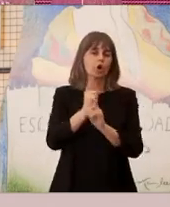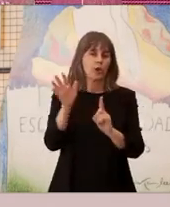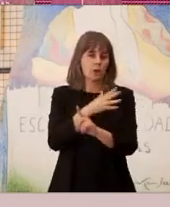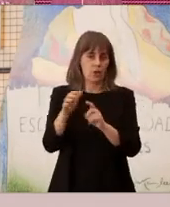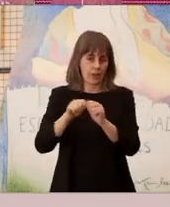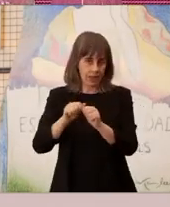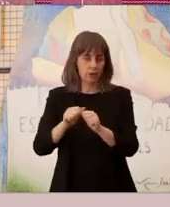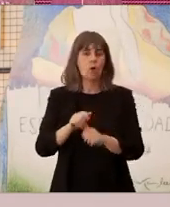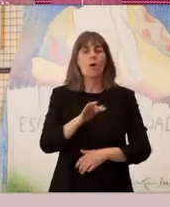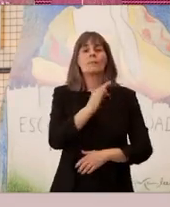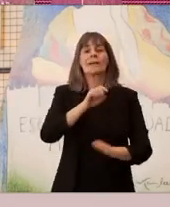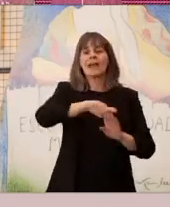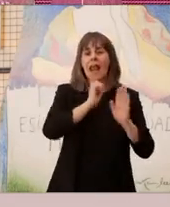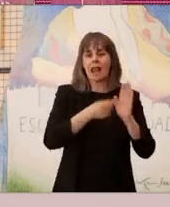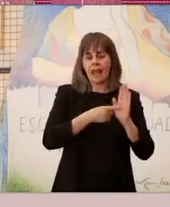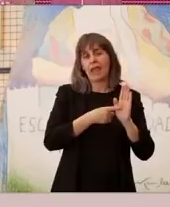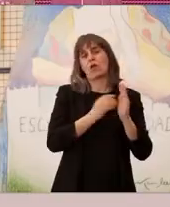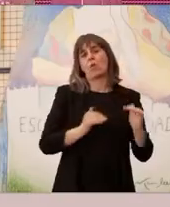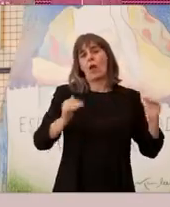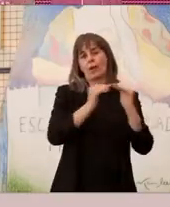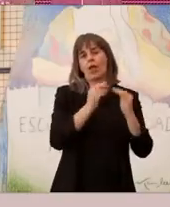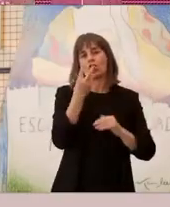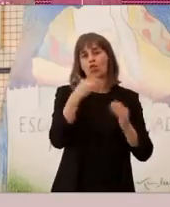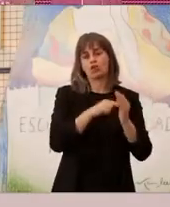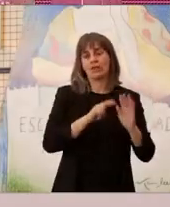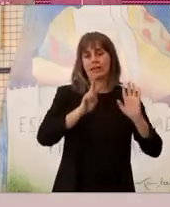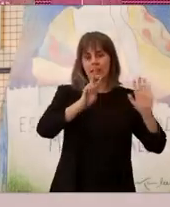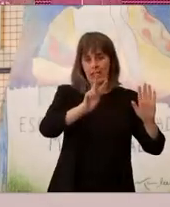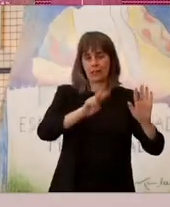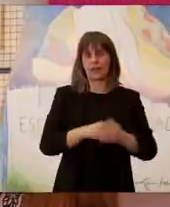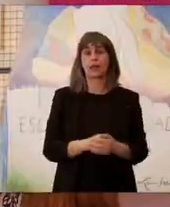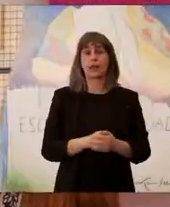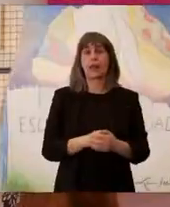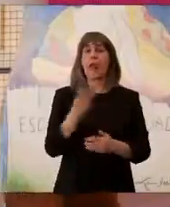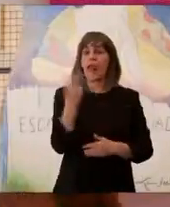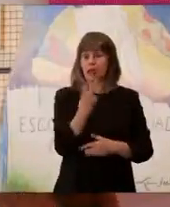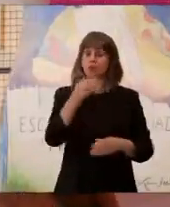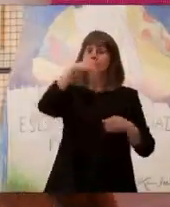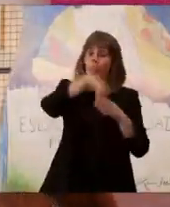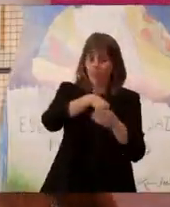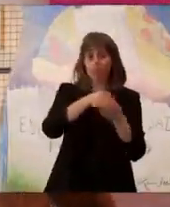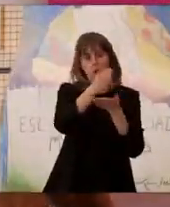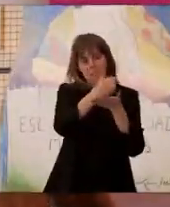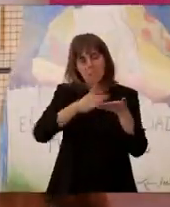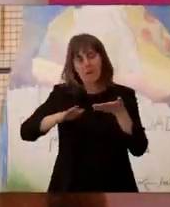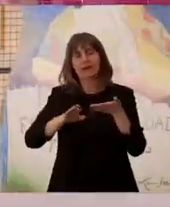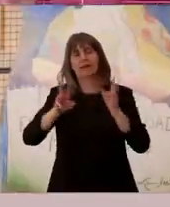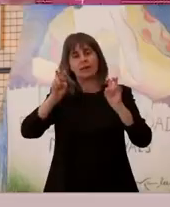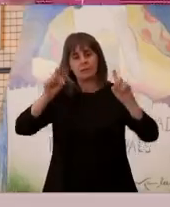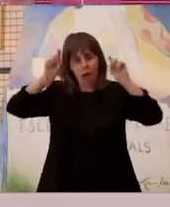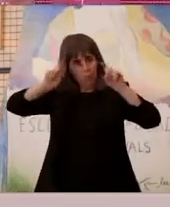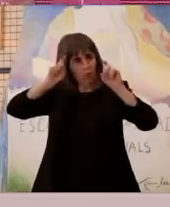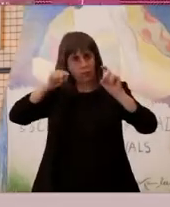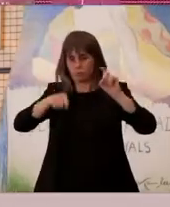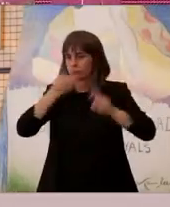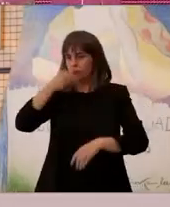y la ley de igualdad del 2007 la parte de Educación que estaba leyes era estupenda o